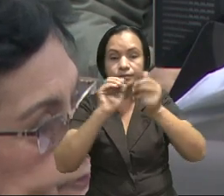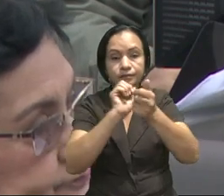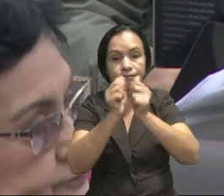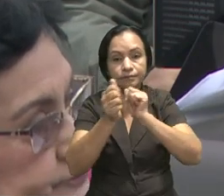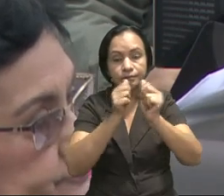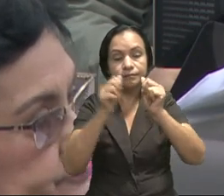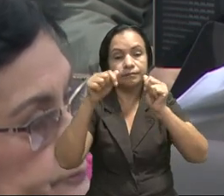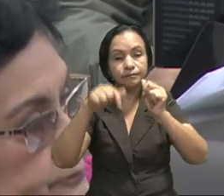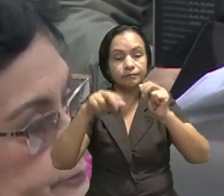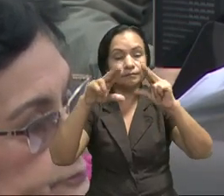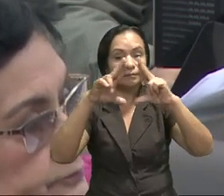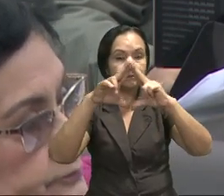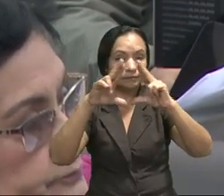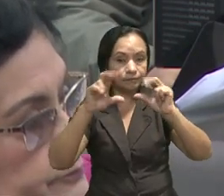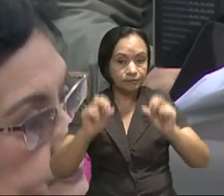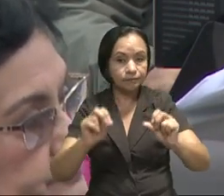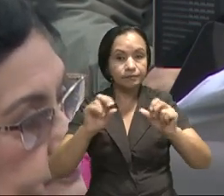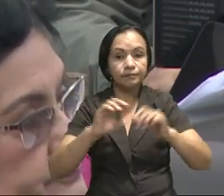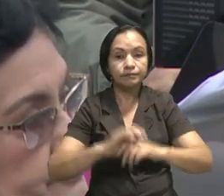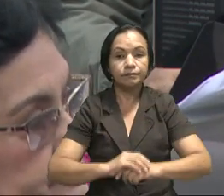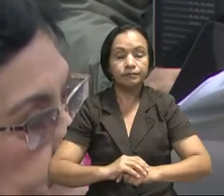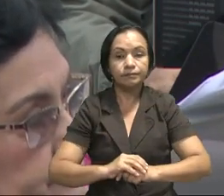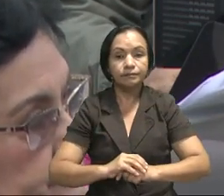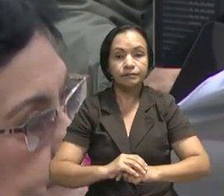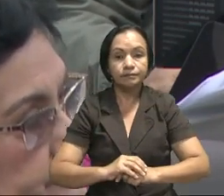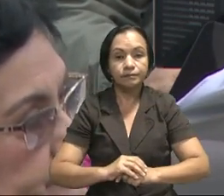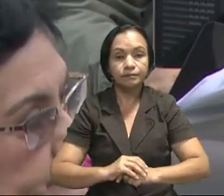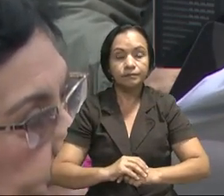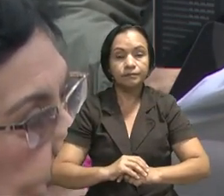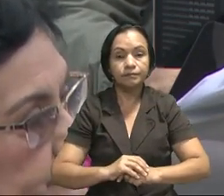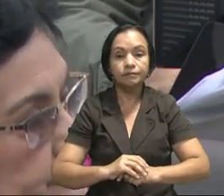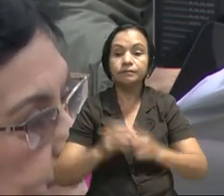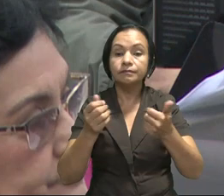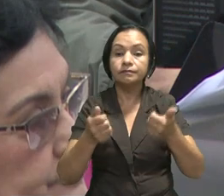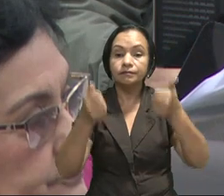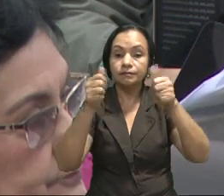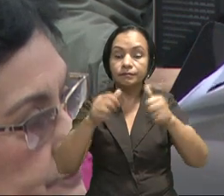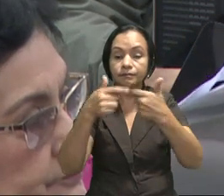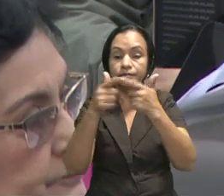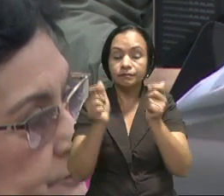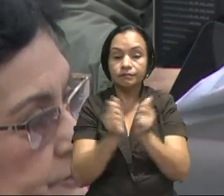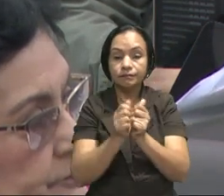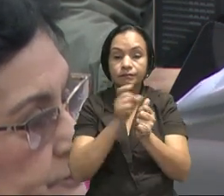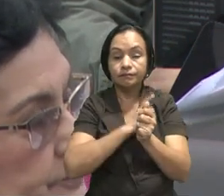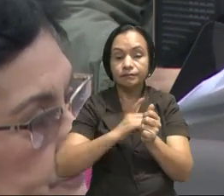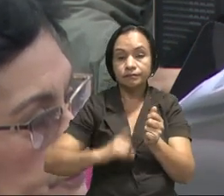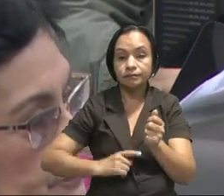deportiva en nuestro país. Dictamen de la Comisión.